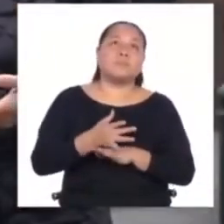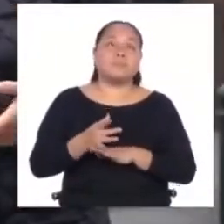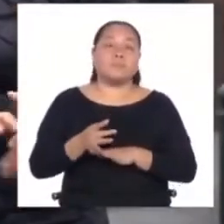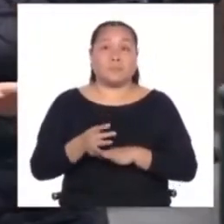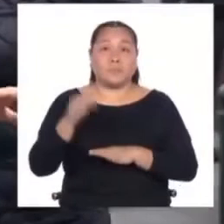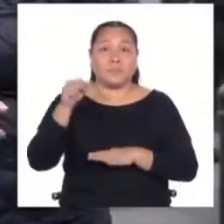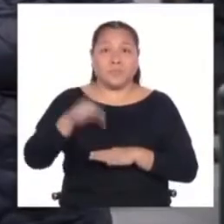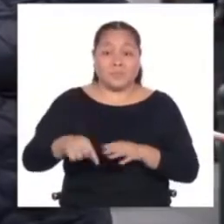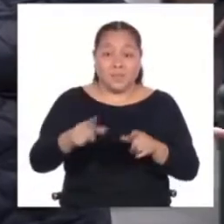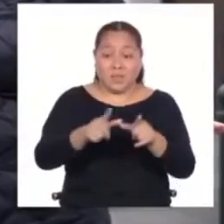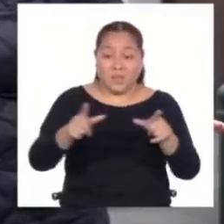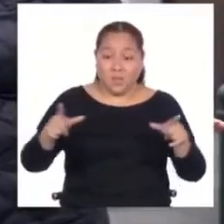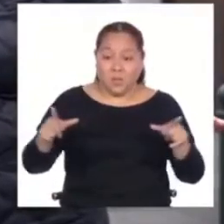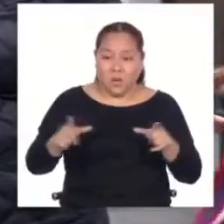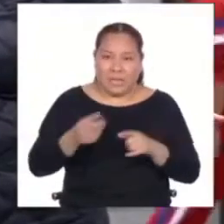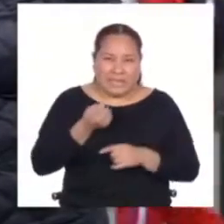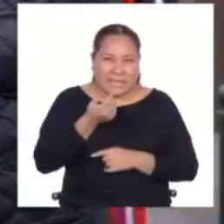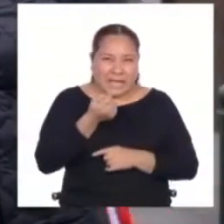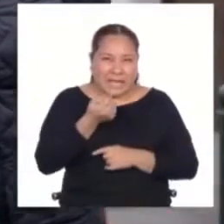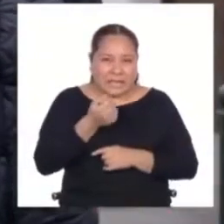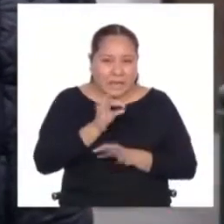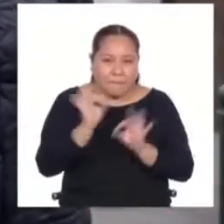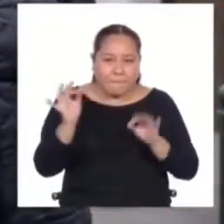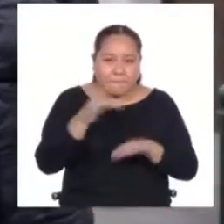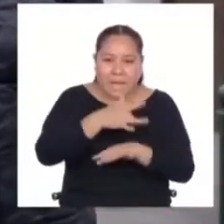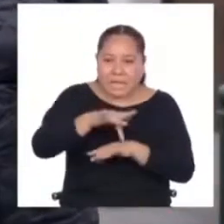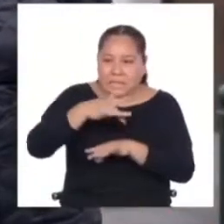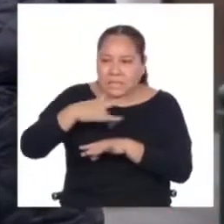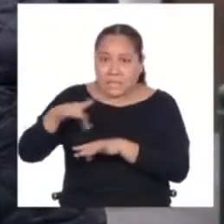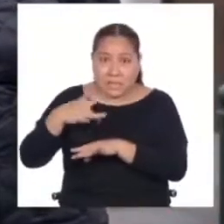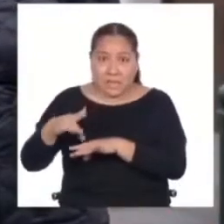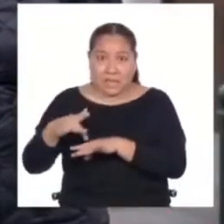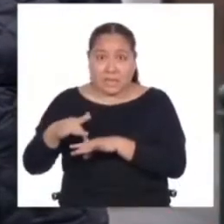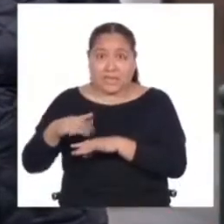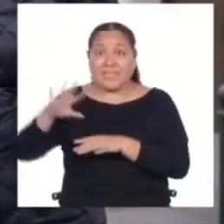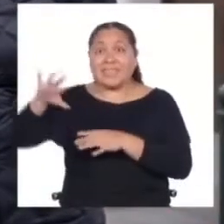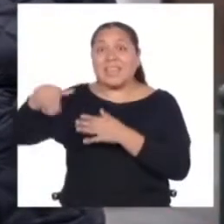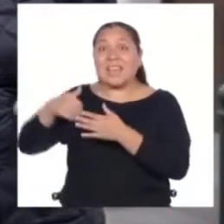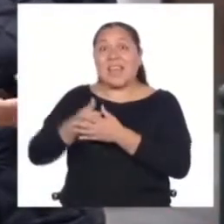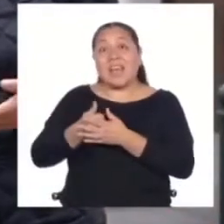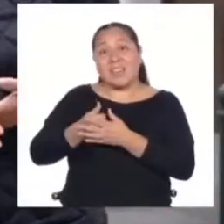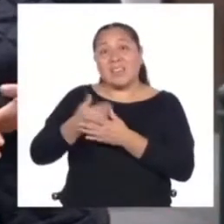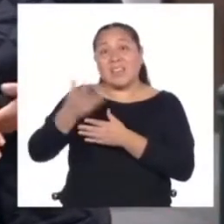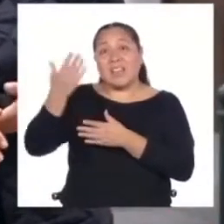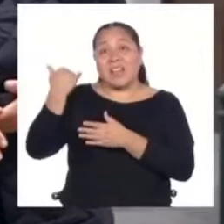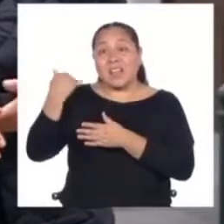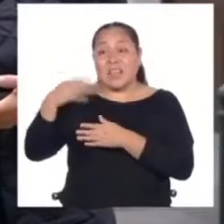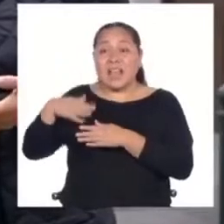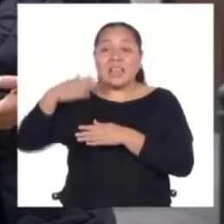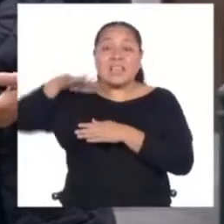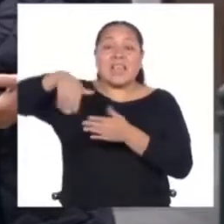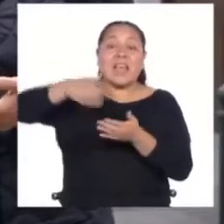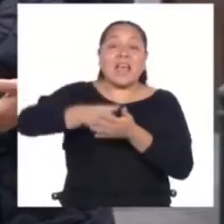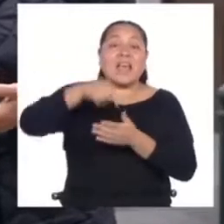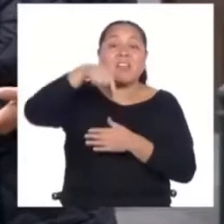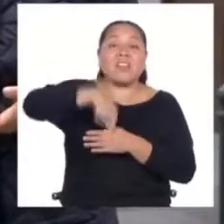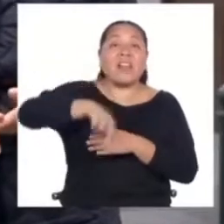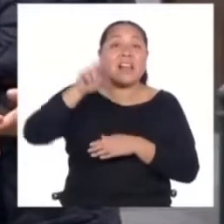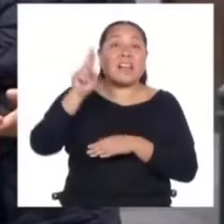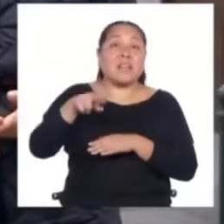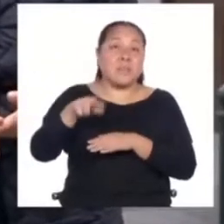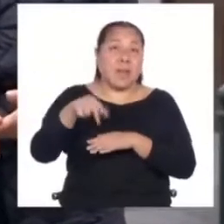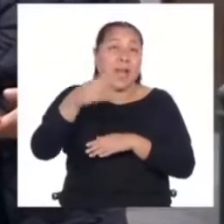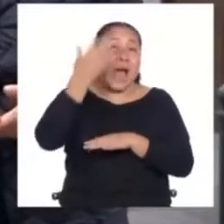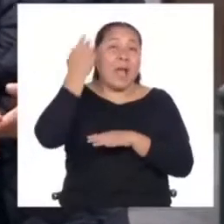La ciudad estaba casi desierta cuando llegaron los indios desde el Rímac, que en ese entonces se llamaba Barrio de Santana.